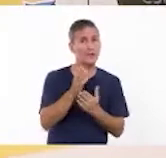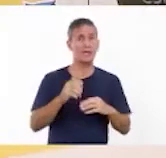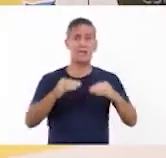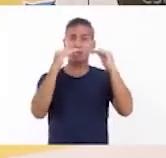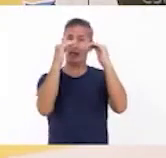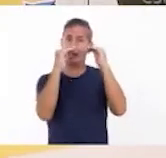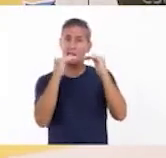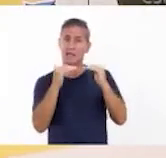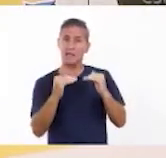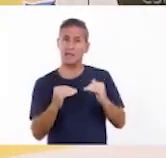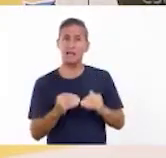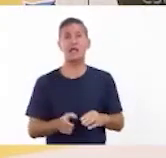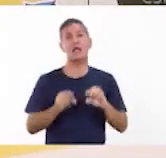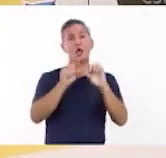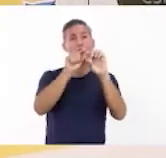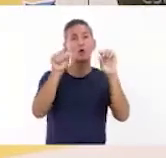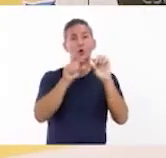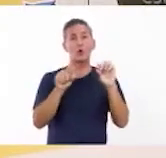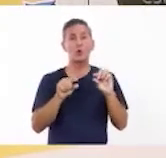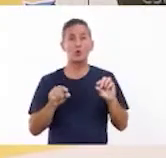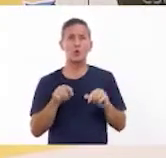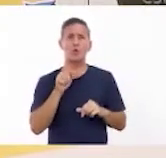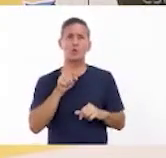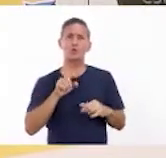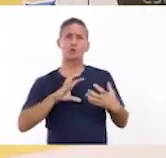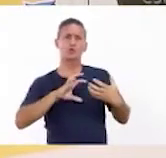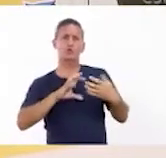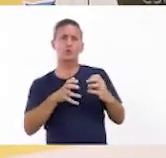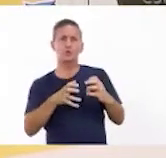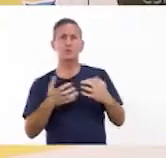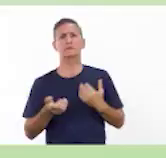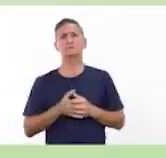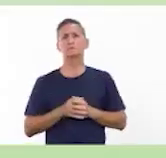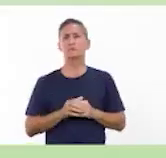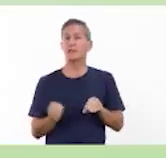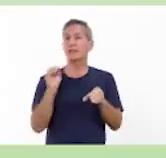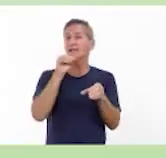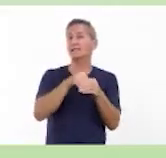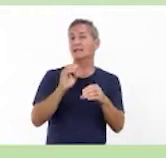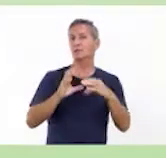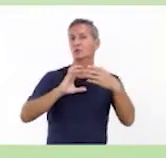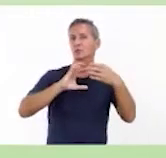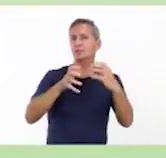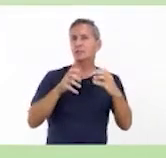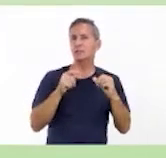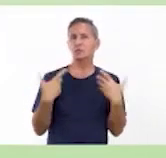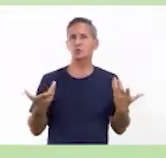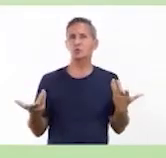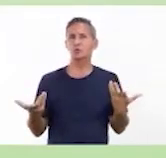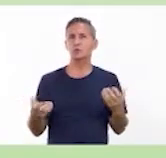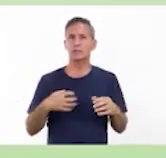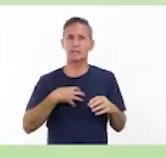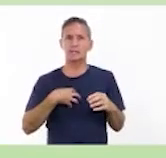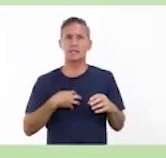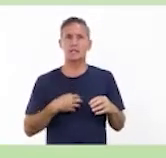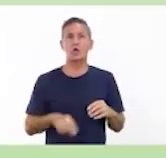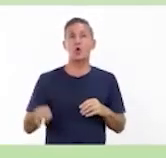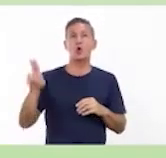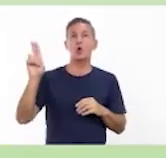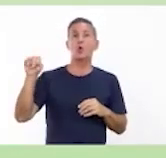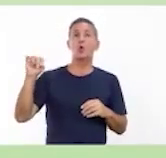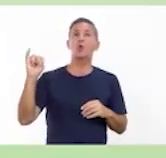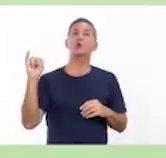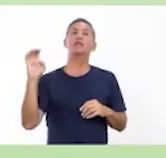con la clasificación de las oraciones por su estructura. Dentro de la estructura tenemos la oración